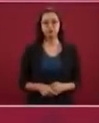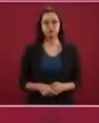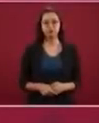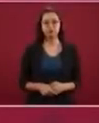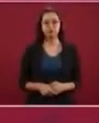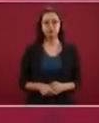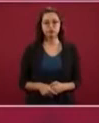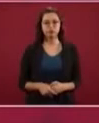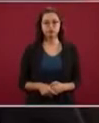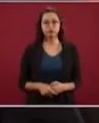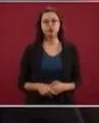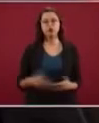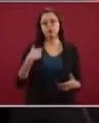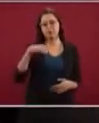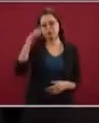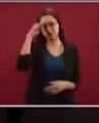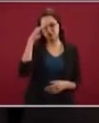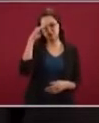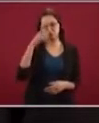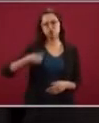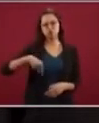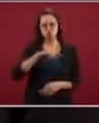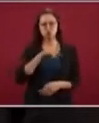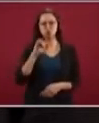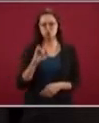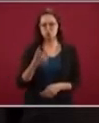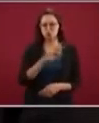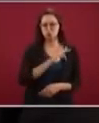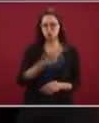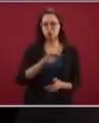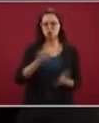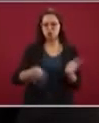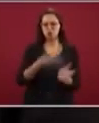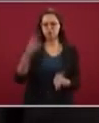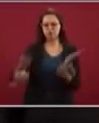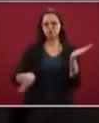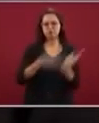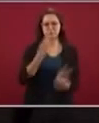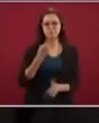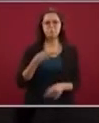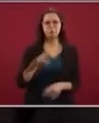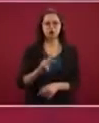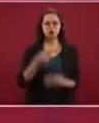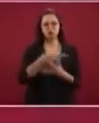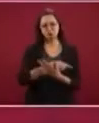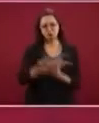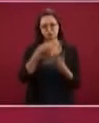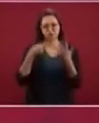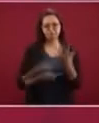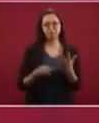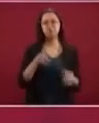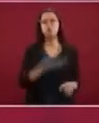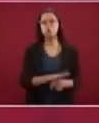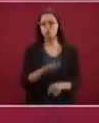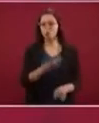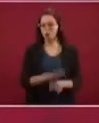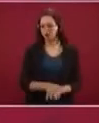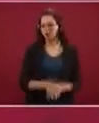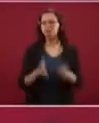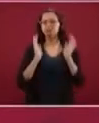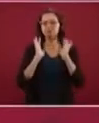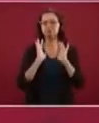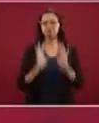gastos. Pero si totalmente los ingresos se ven disminuidos, pues para el